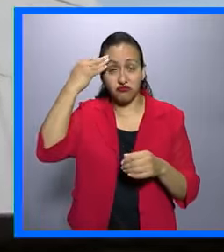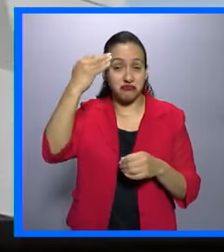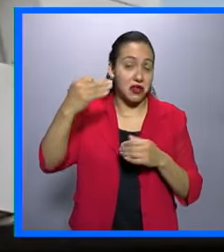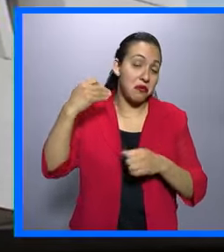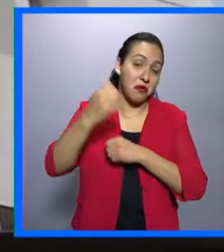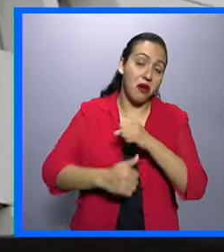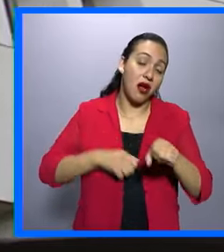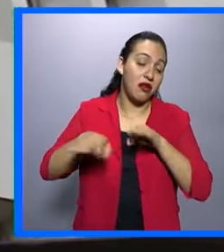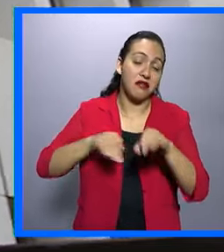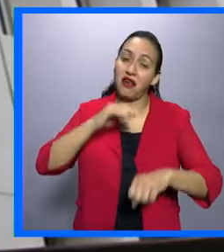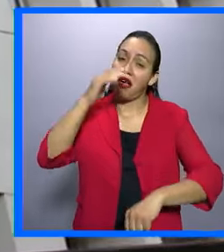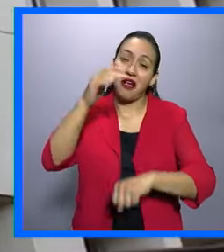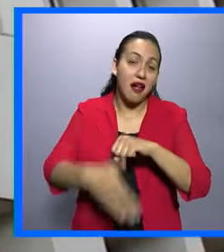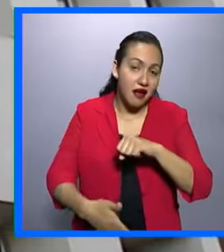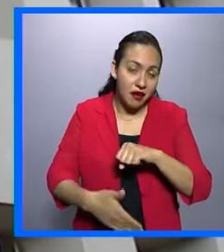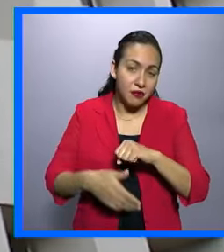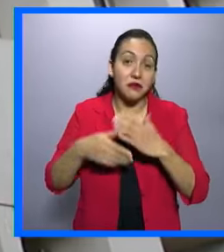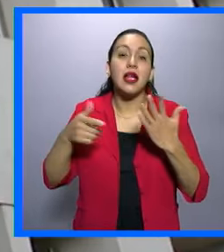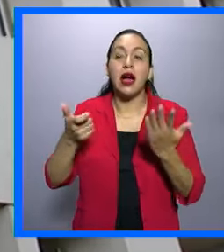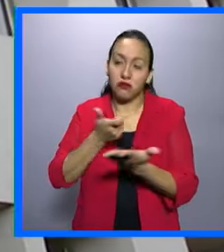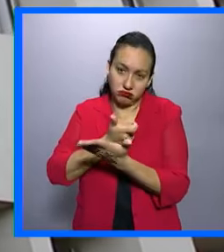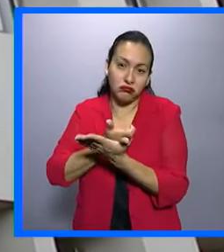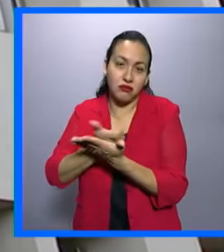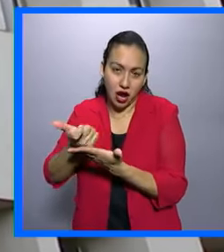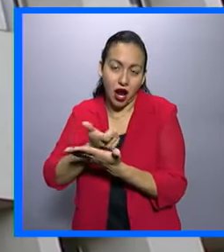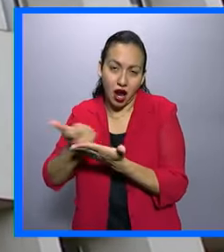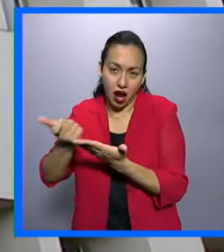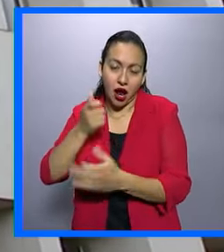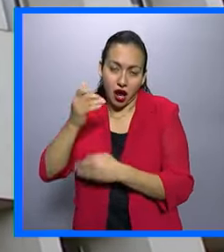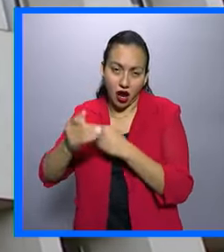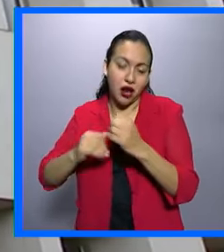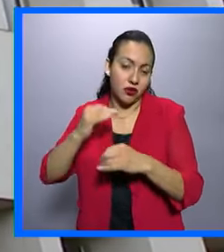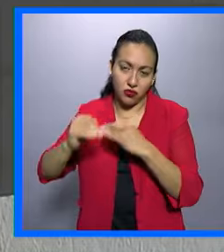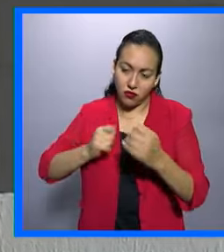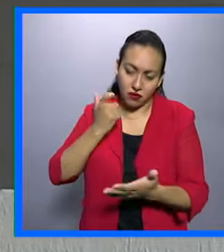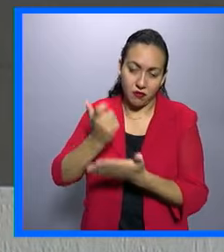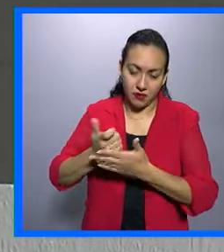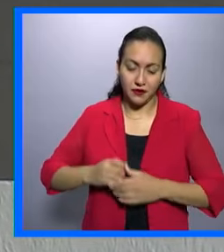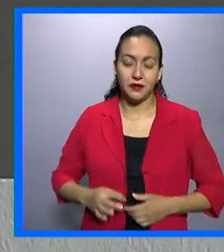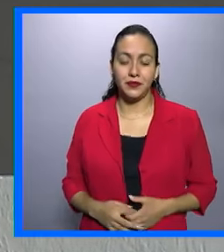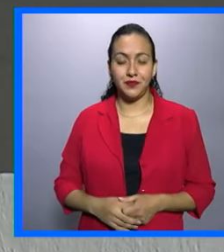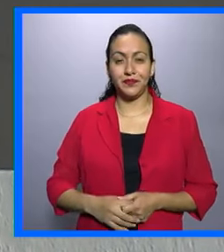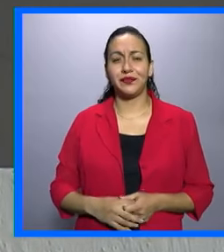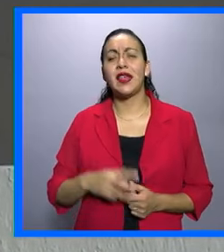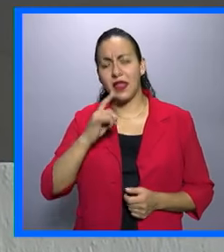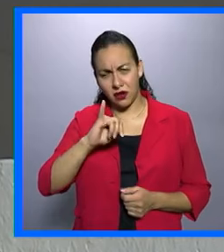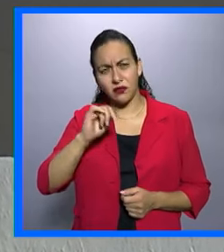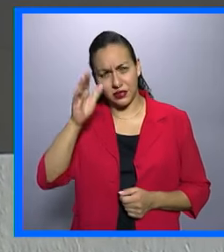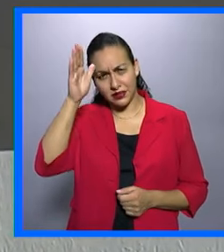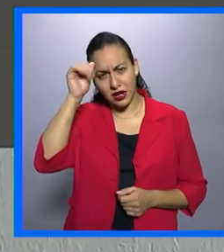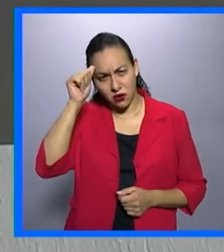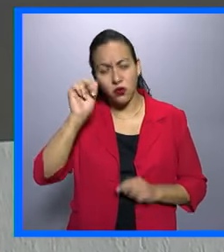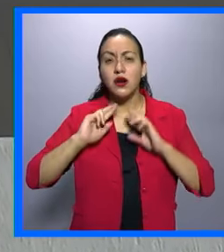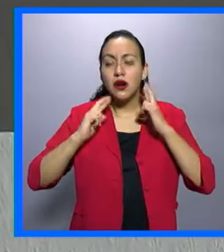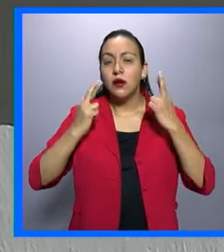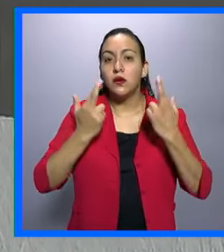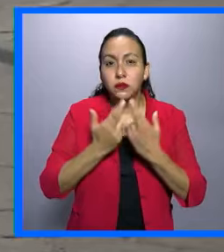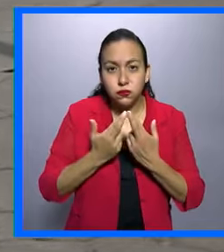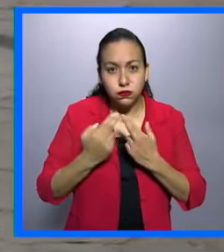reforma judicial del año 2024 respecto al pago de indemnizaciones. Se acordó realizar una reunión